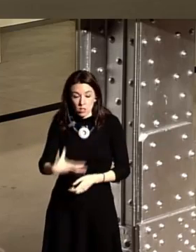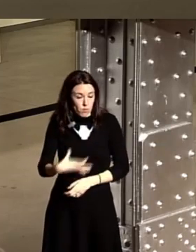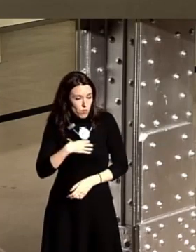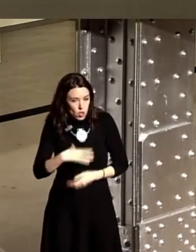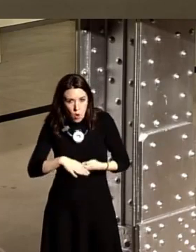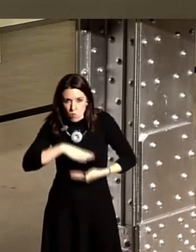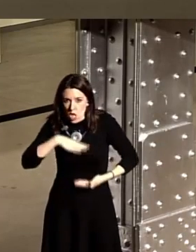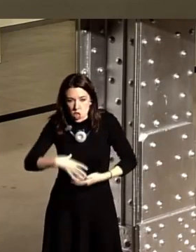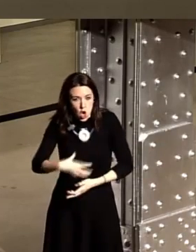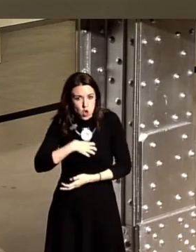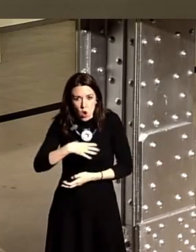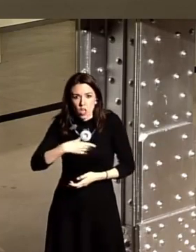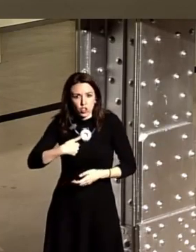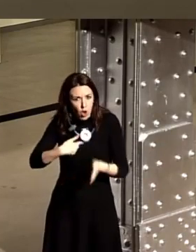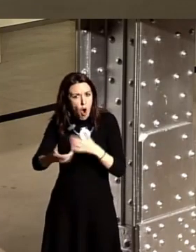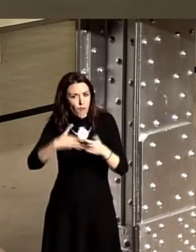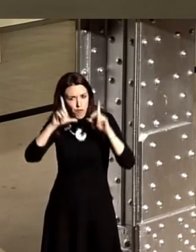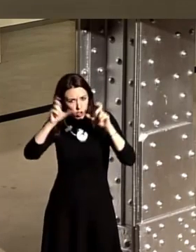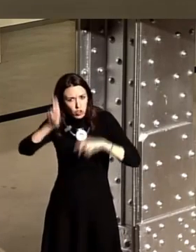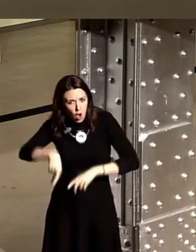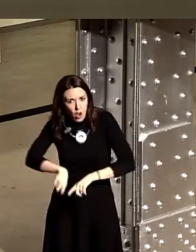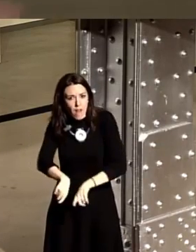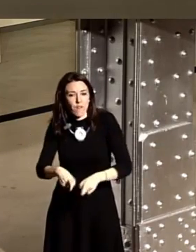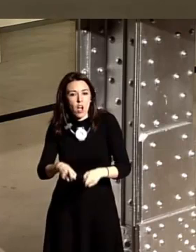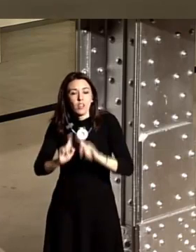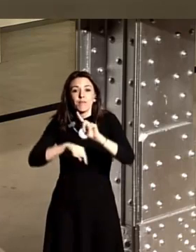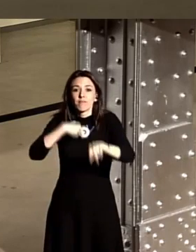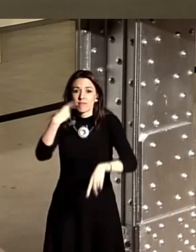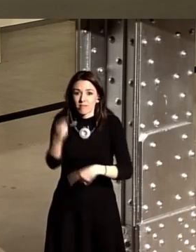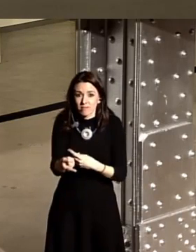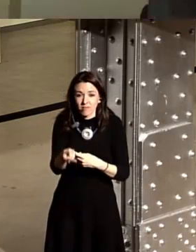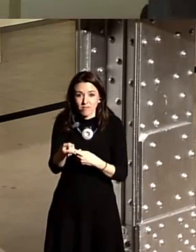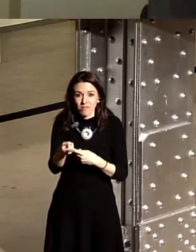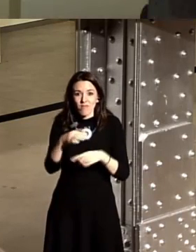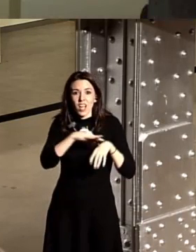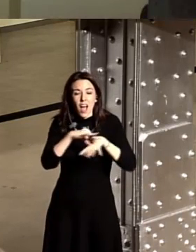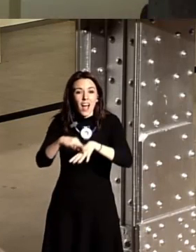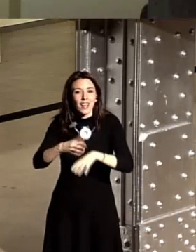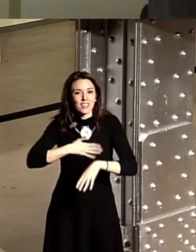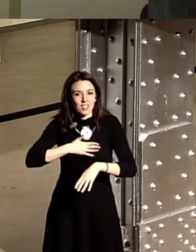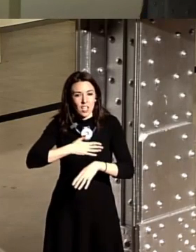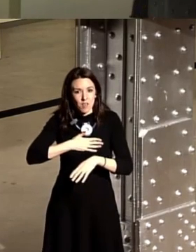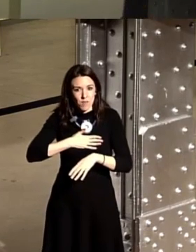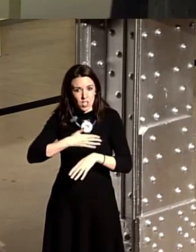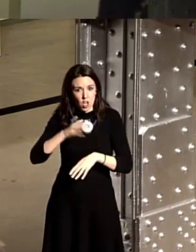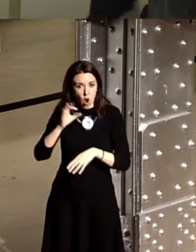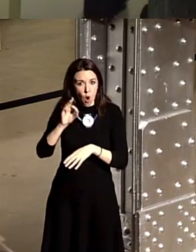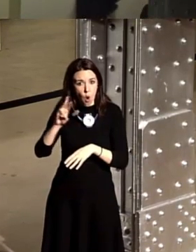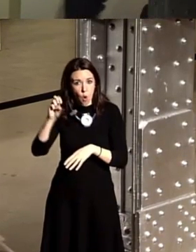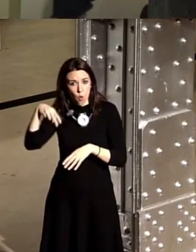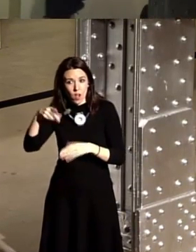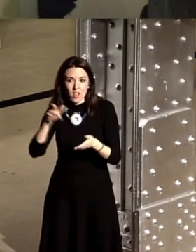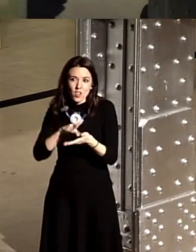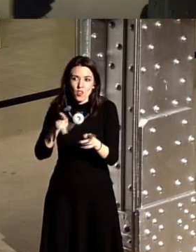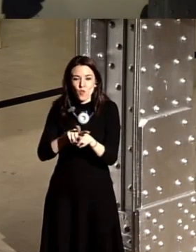puedo escribir, soy fotógrafa. Y después vino mi agente, Amanda Urban, que es como una